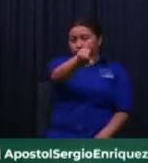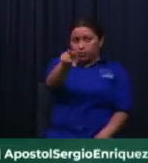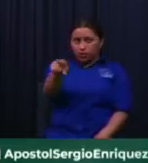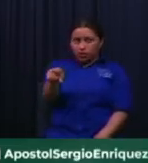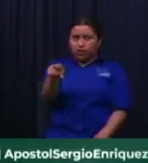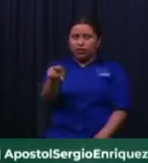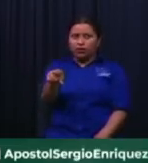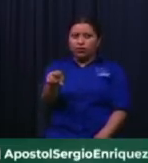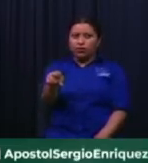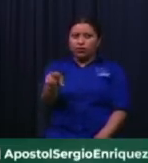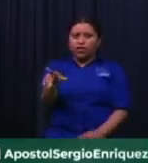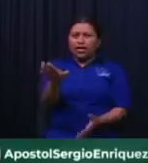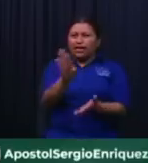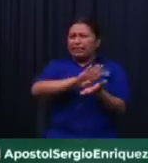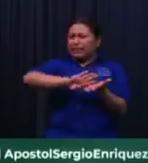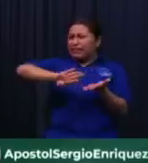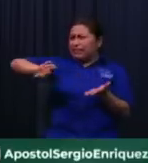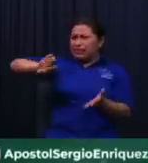Abandonen toda amargura,